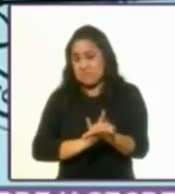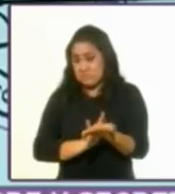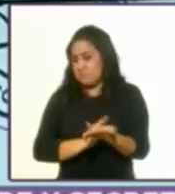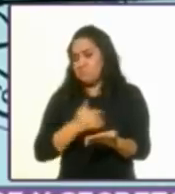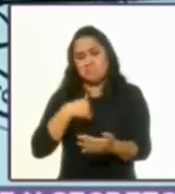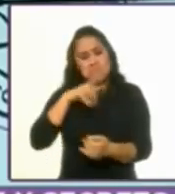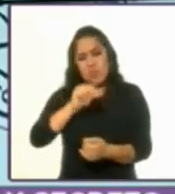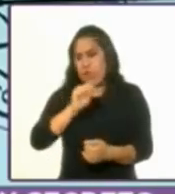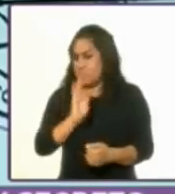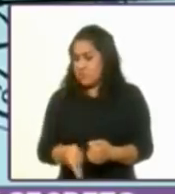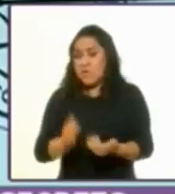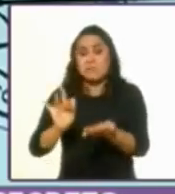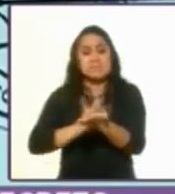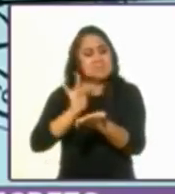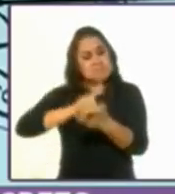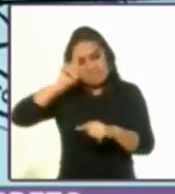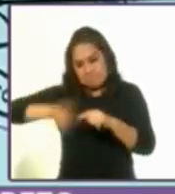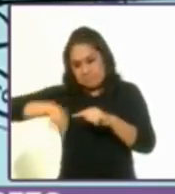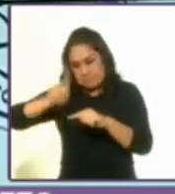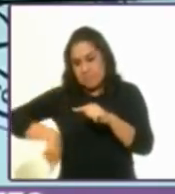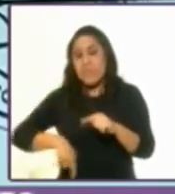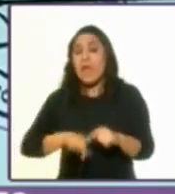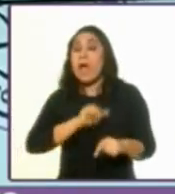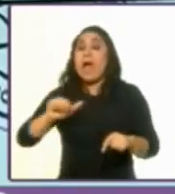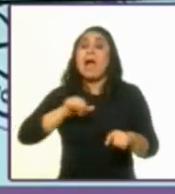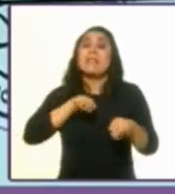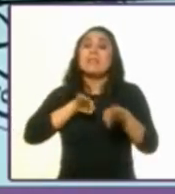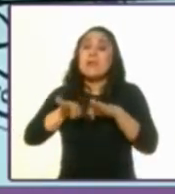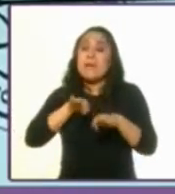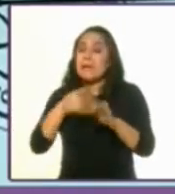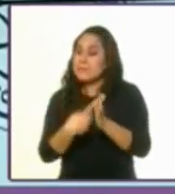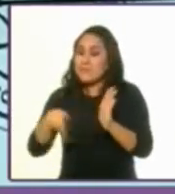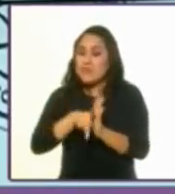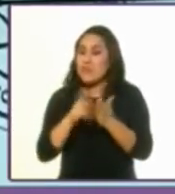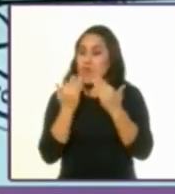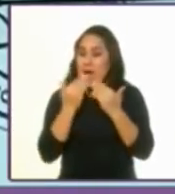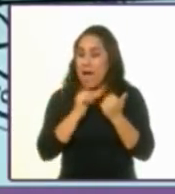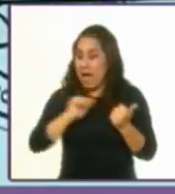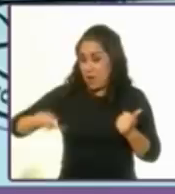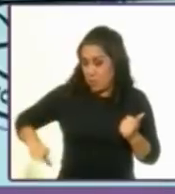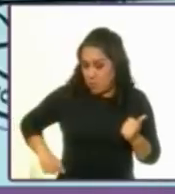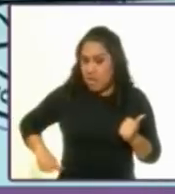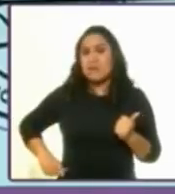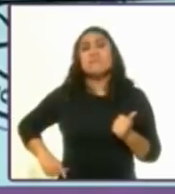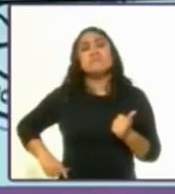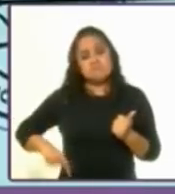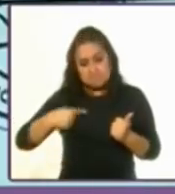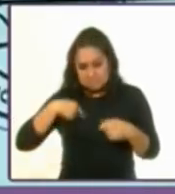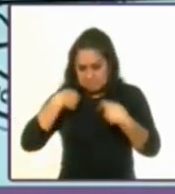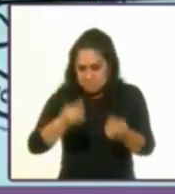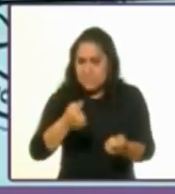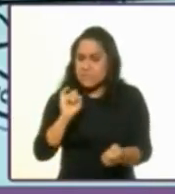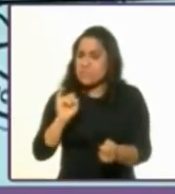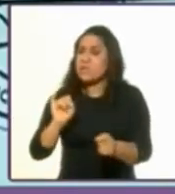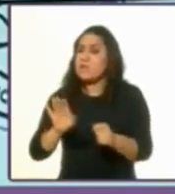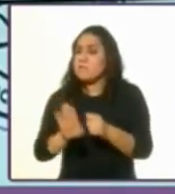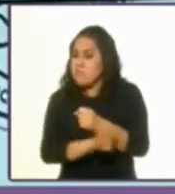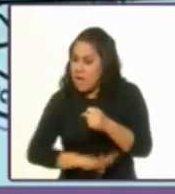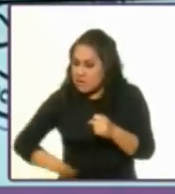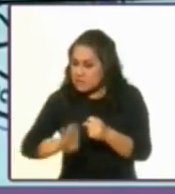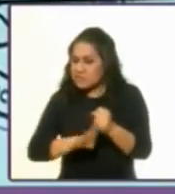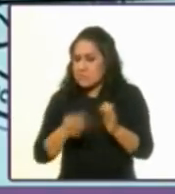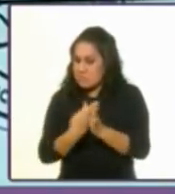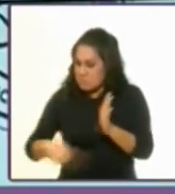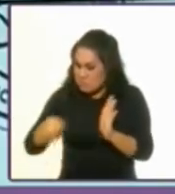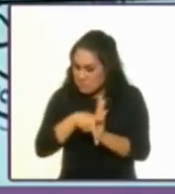las tablets a los trabajadores eventuales del gobierno les voy a dar su base a los microbuseros